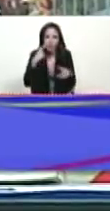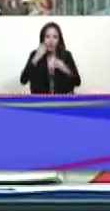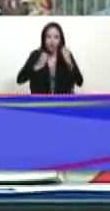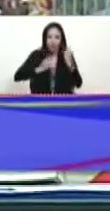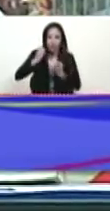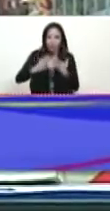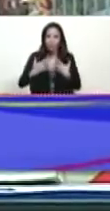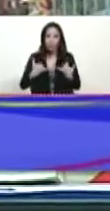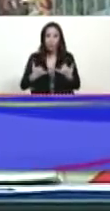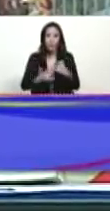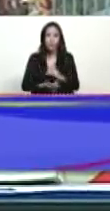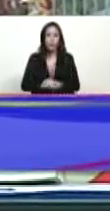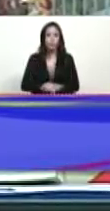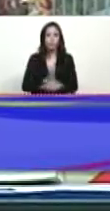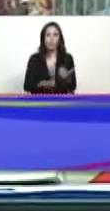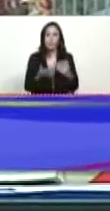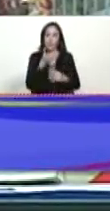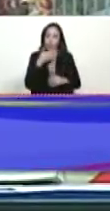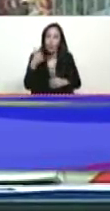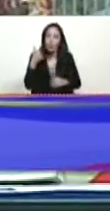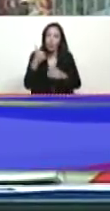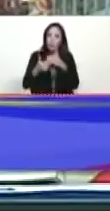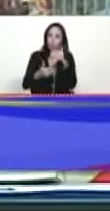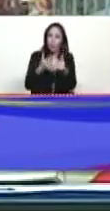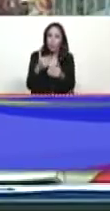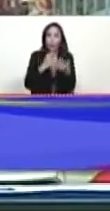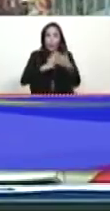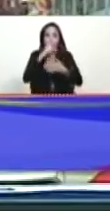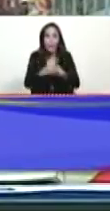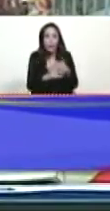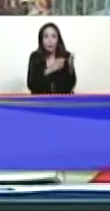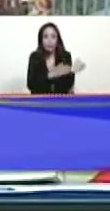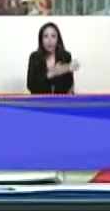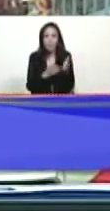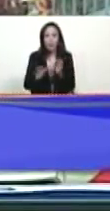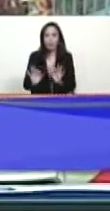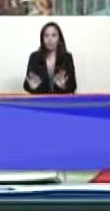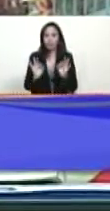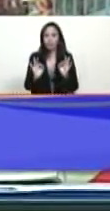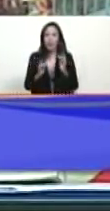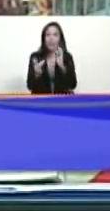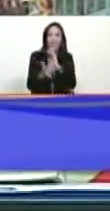mira. Vayamos mejorando todos los planes bien, los métodos.